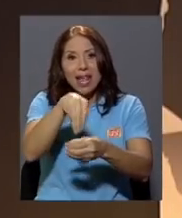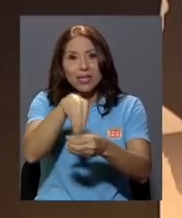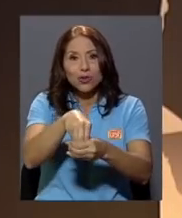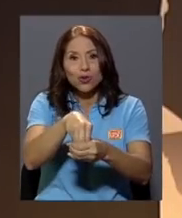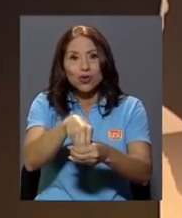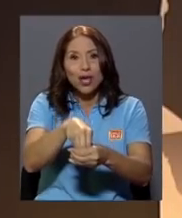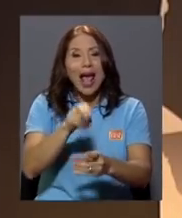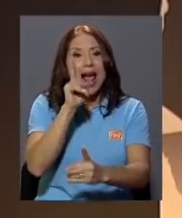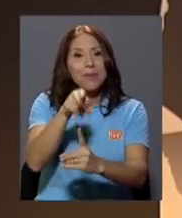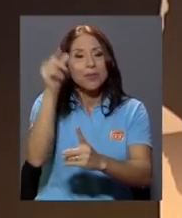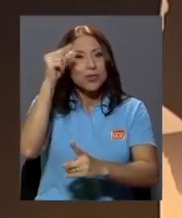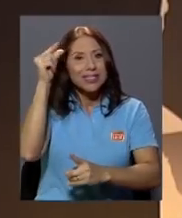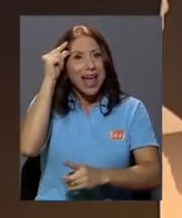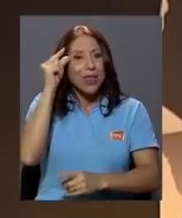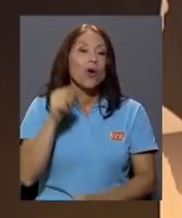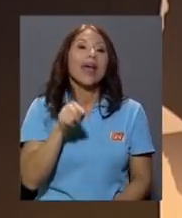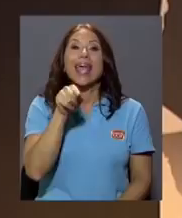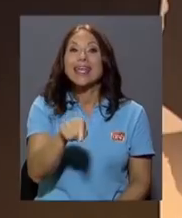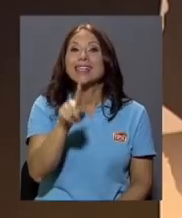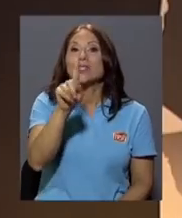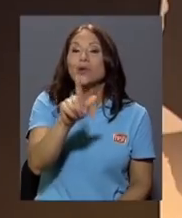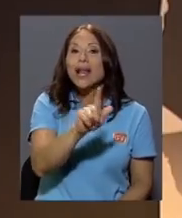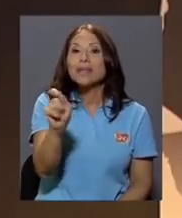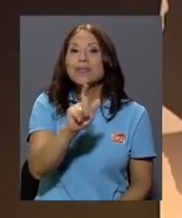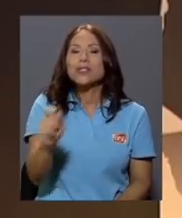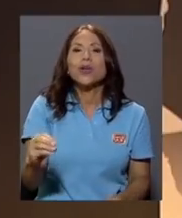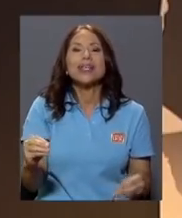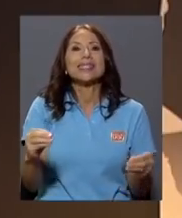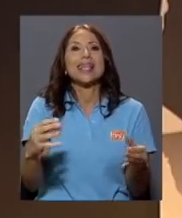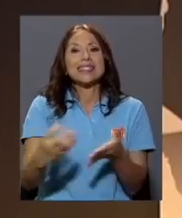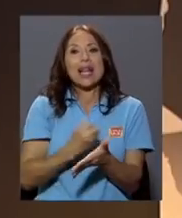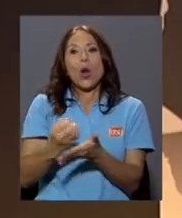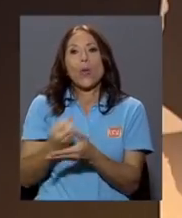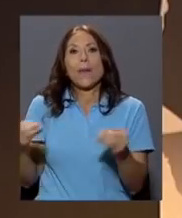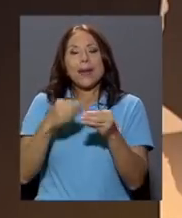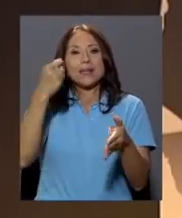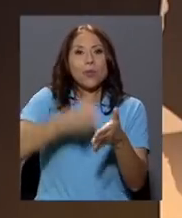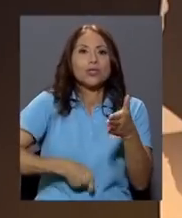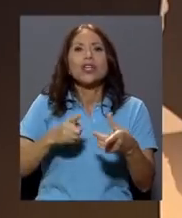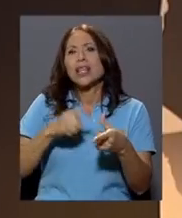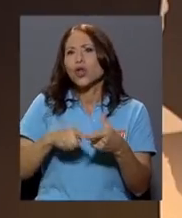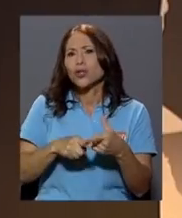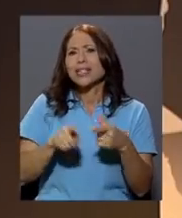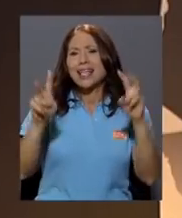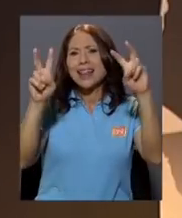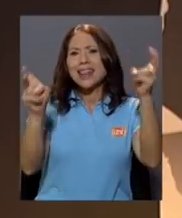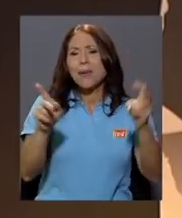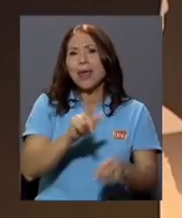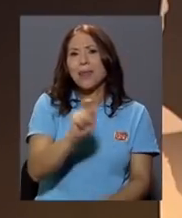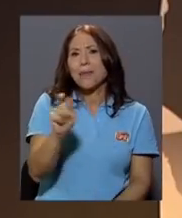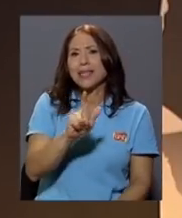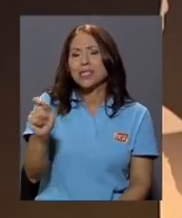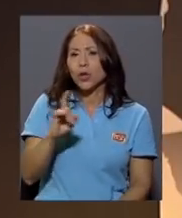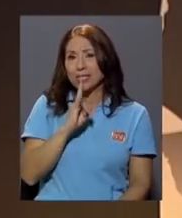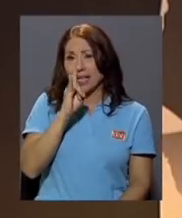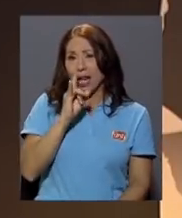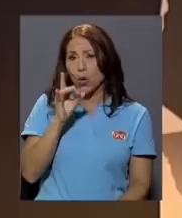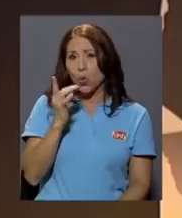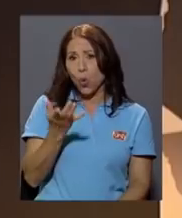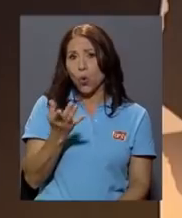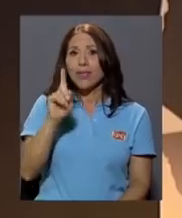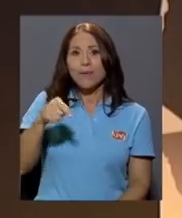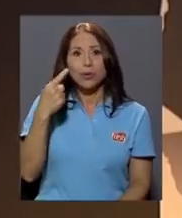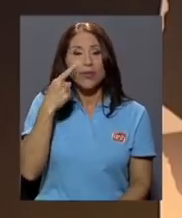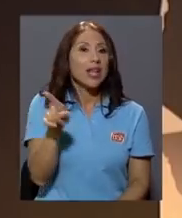ingresos al mismo Estado. O sea, es una de las pensiones más gravadas. Entonces, el tema de pensiones de lujo tenemos que ver, porque no es lo mismo